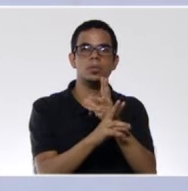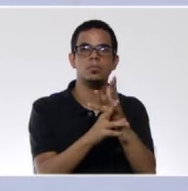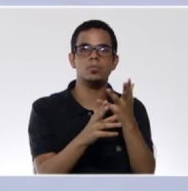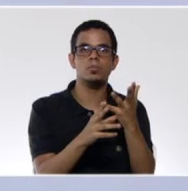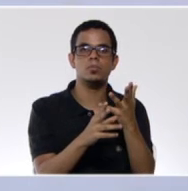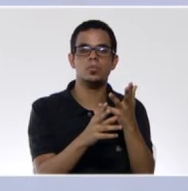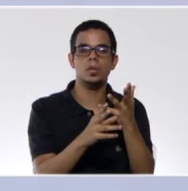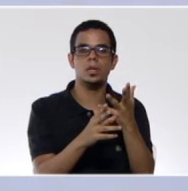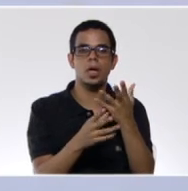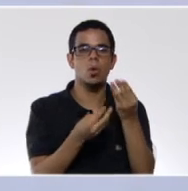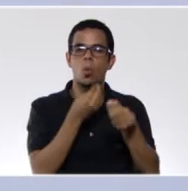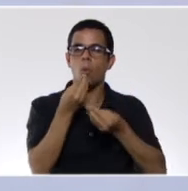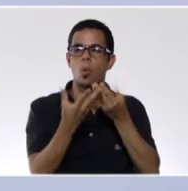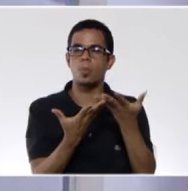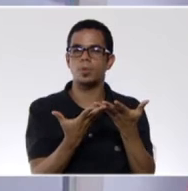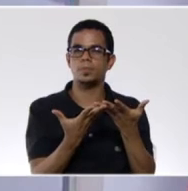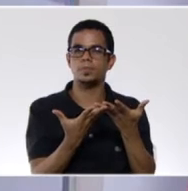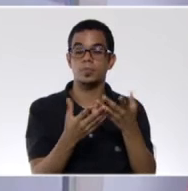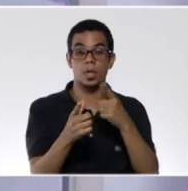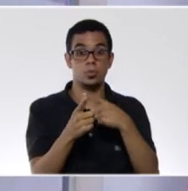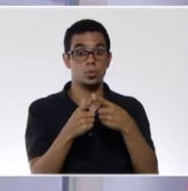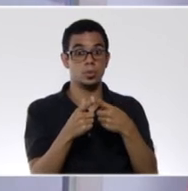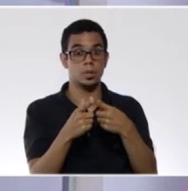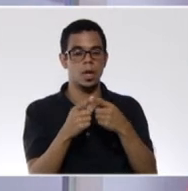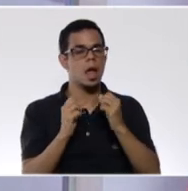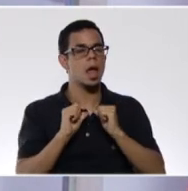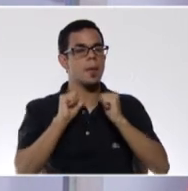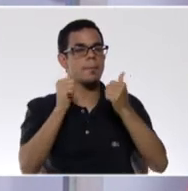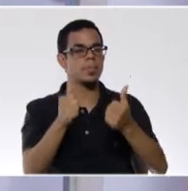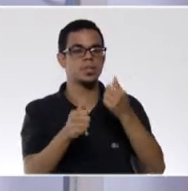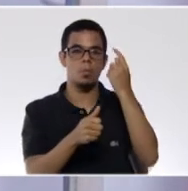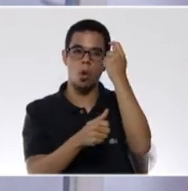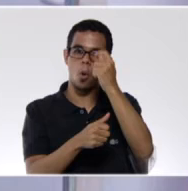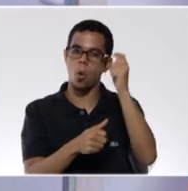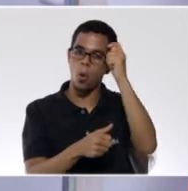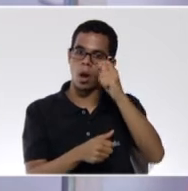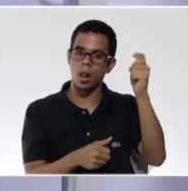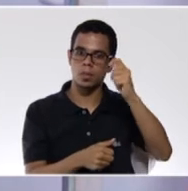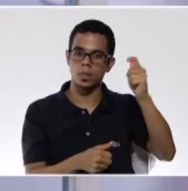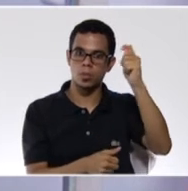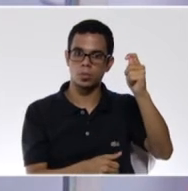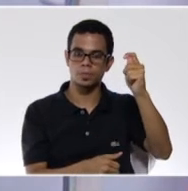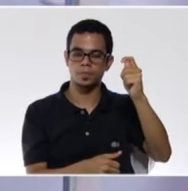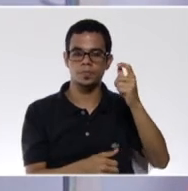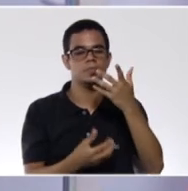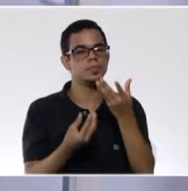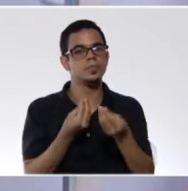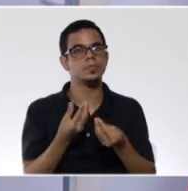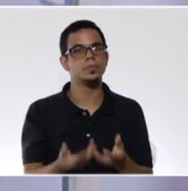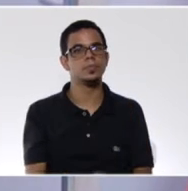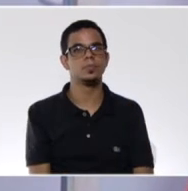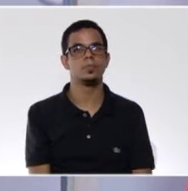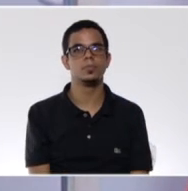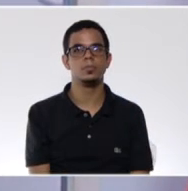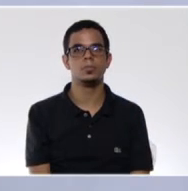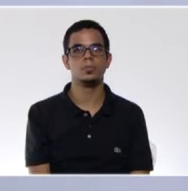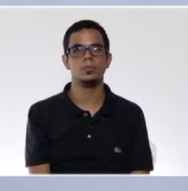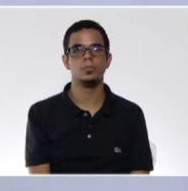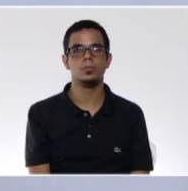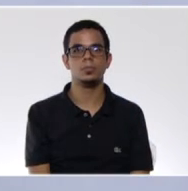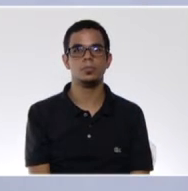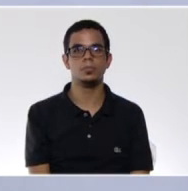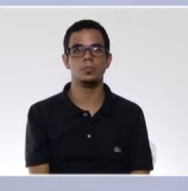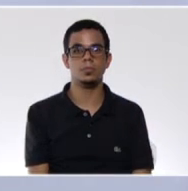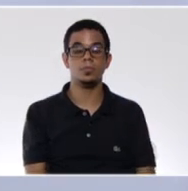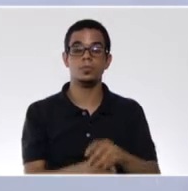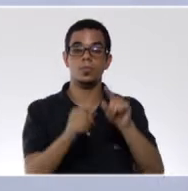sub 2. Y aplicamos el teorema de Pitágoras. El teorema de Pitágoras nos indica el cuadrado de la